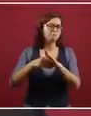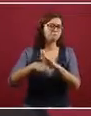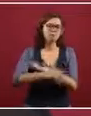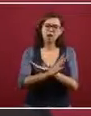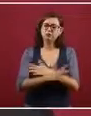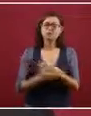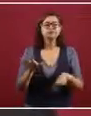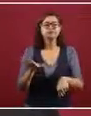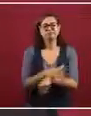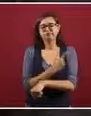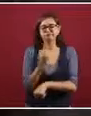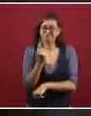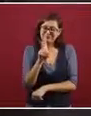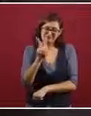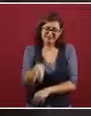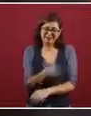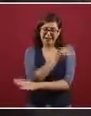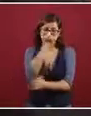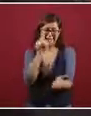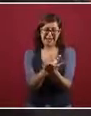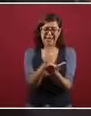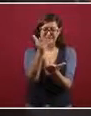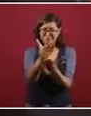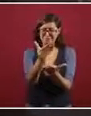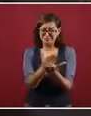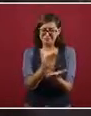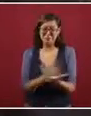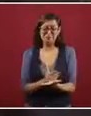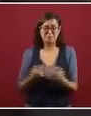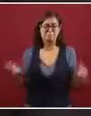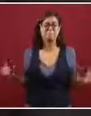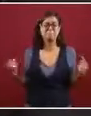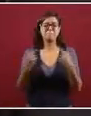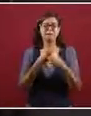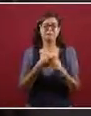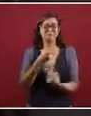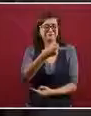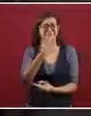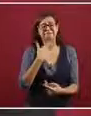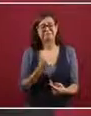legalmente no hay sustento,